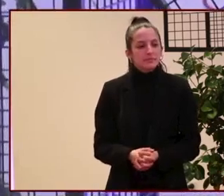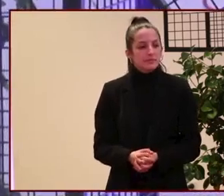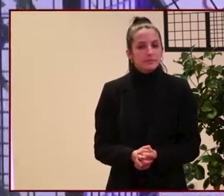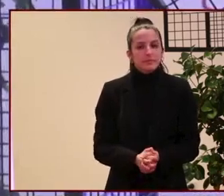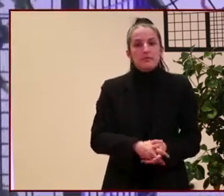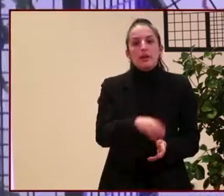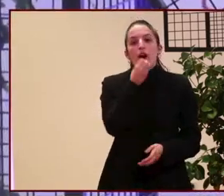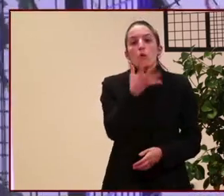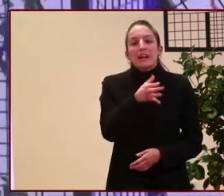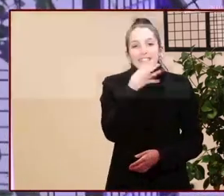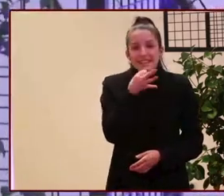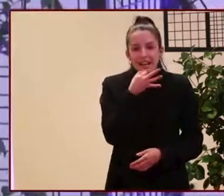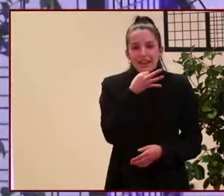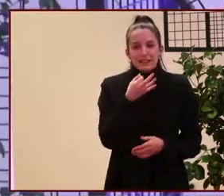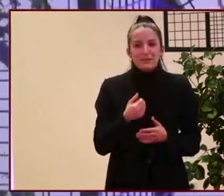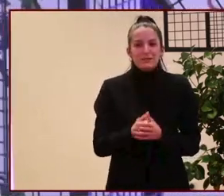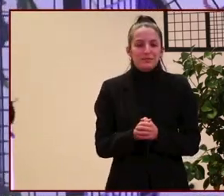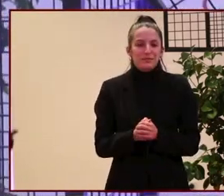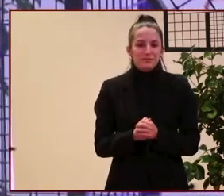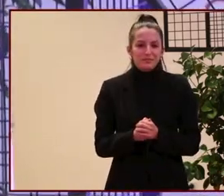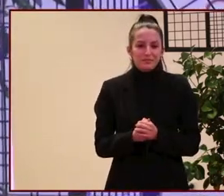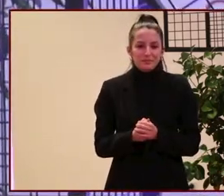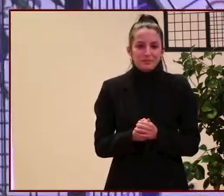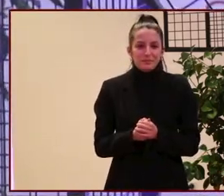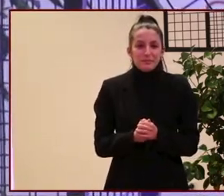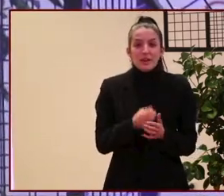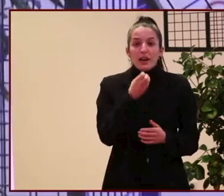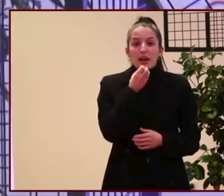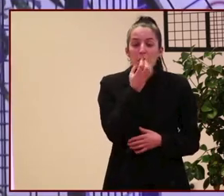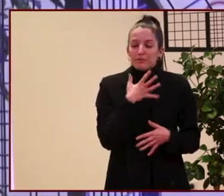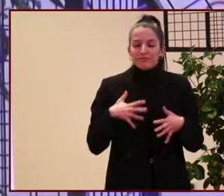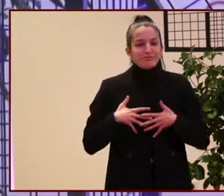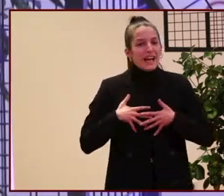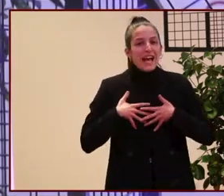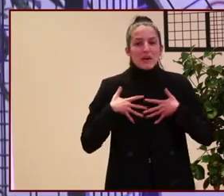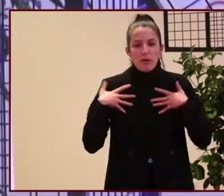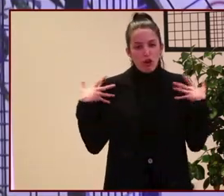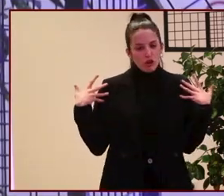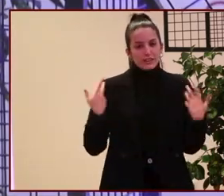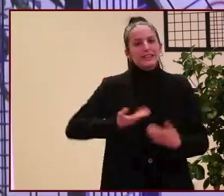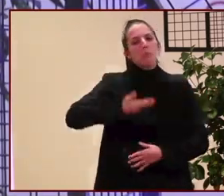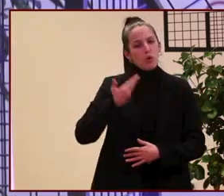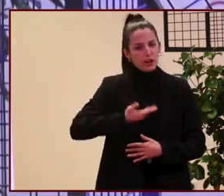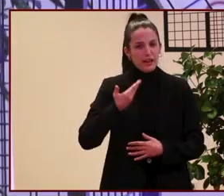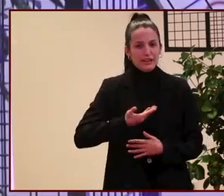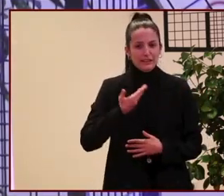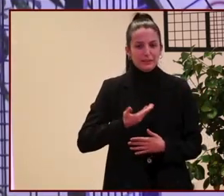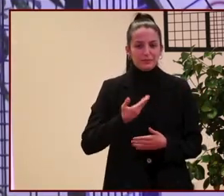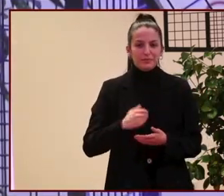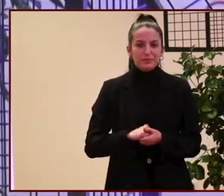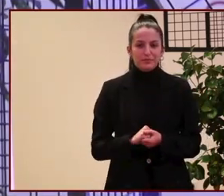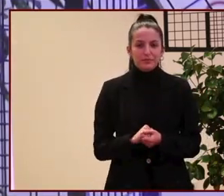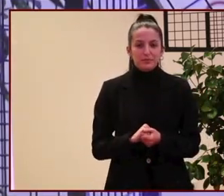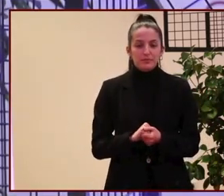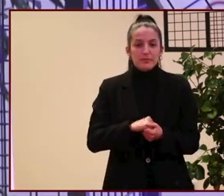la tarde las emociones sí que importan en monto las